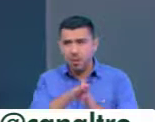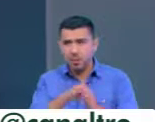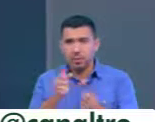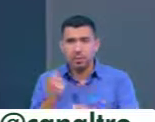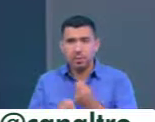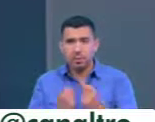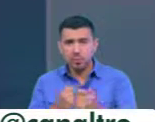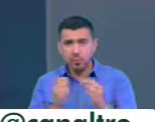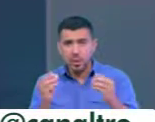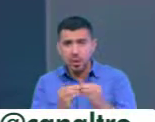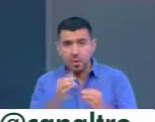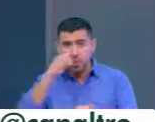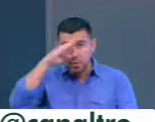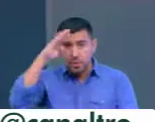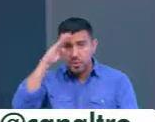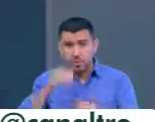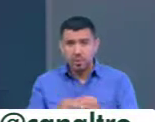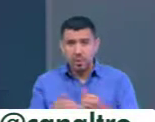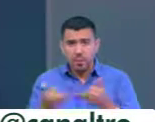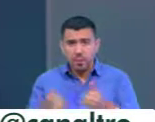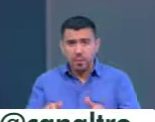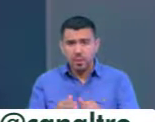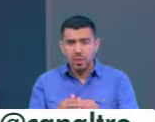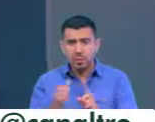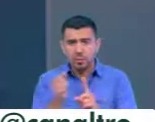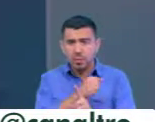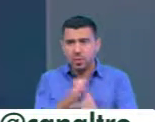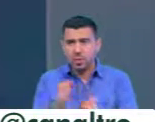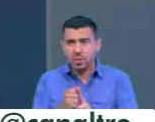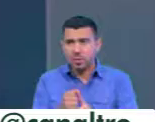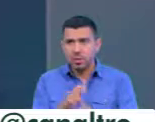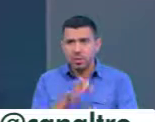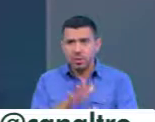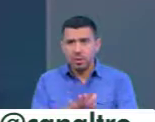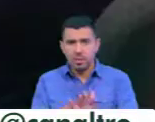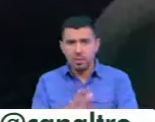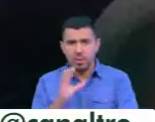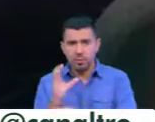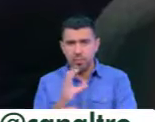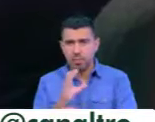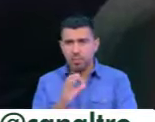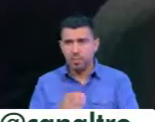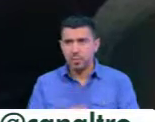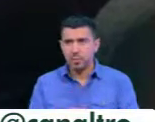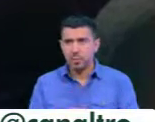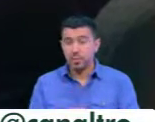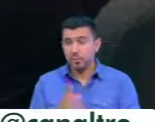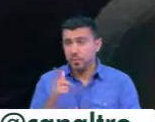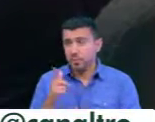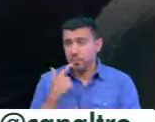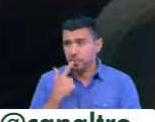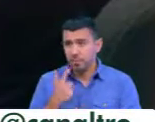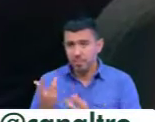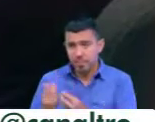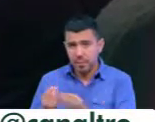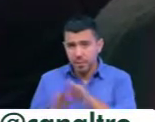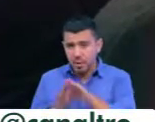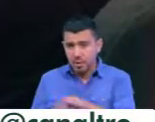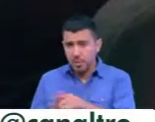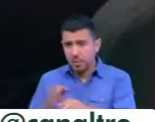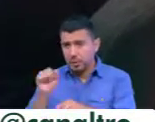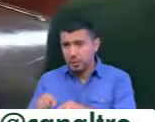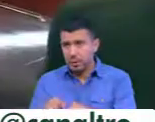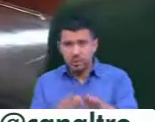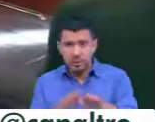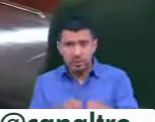el fin de la violencia y la tranquilidad de los colombianos según versión de los representantes del sí y del no